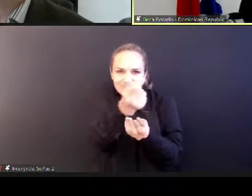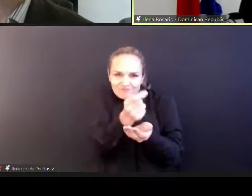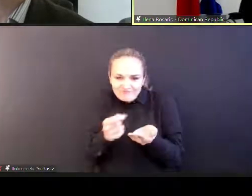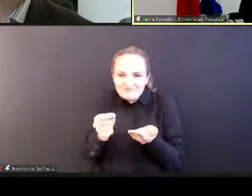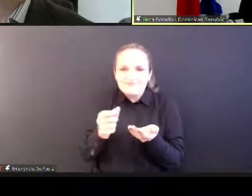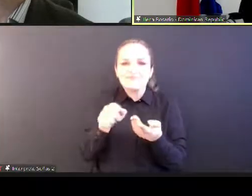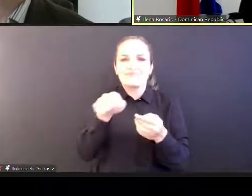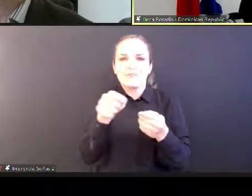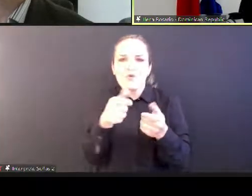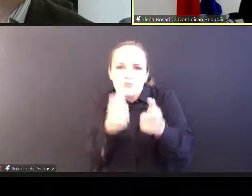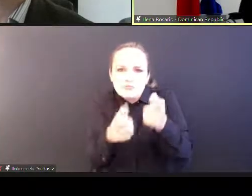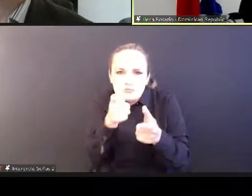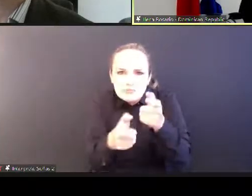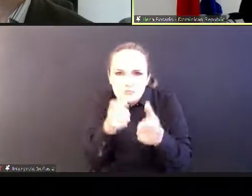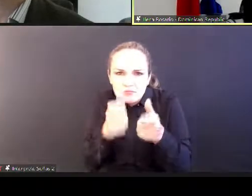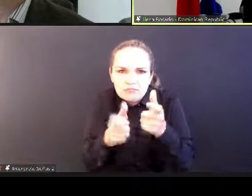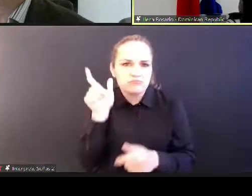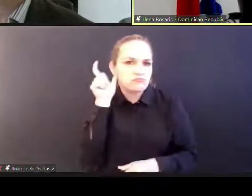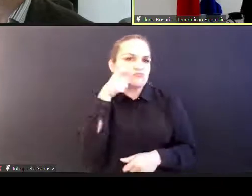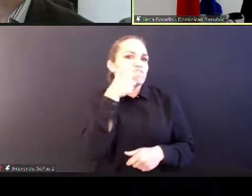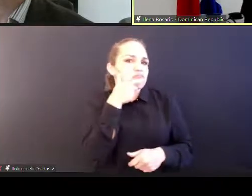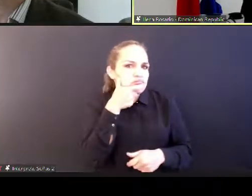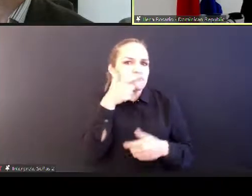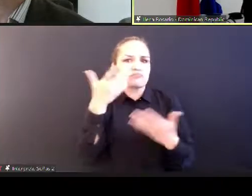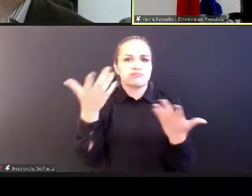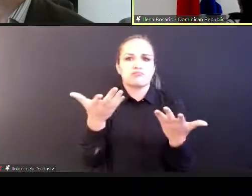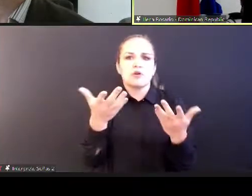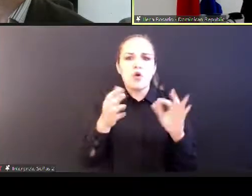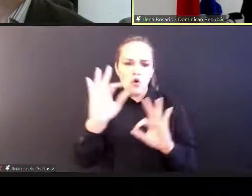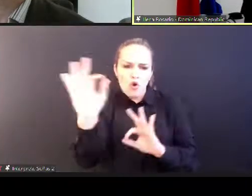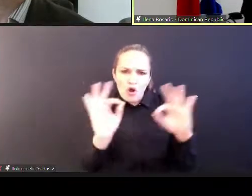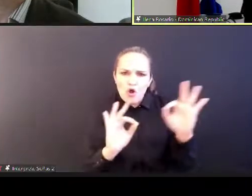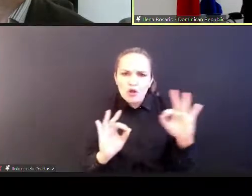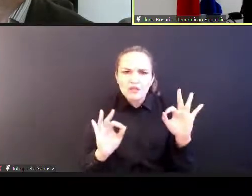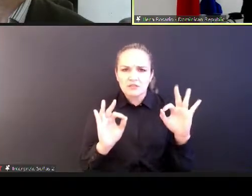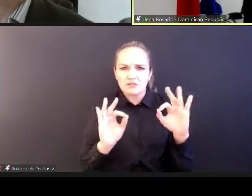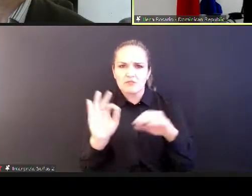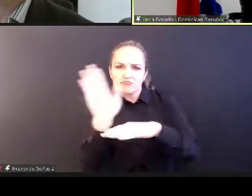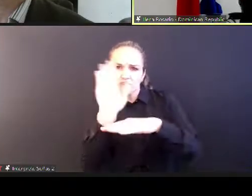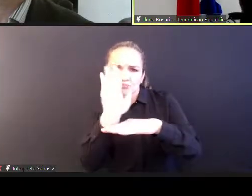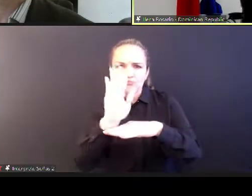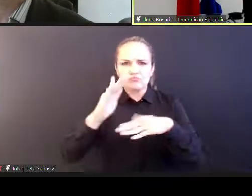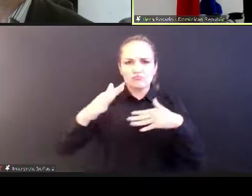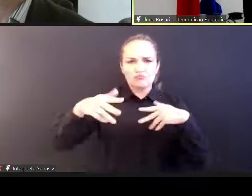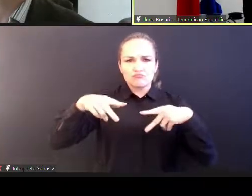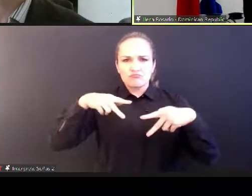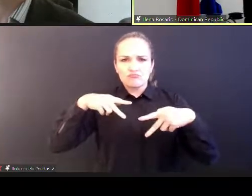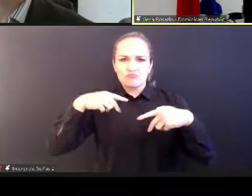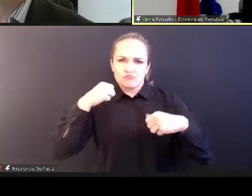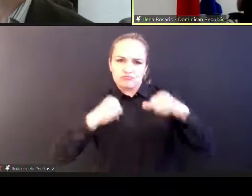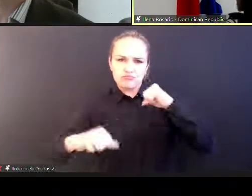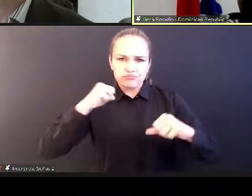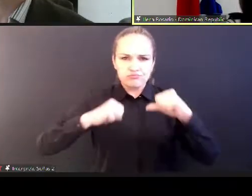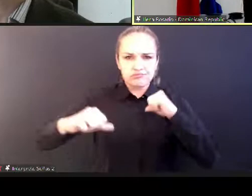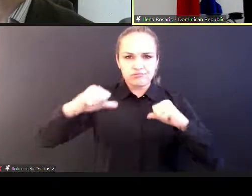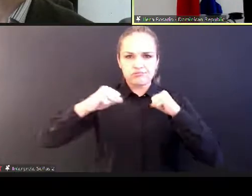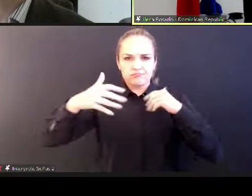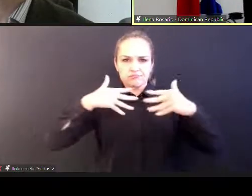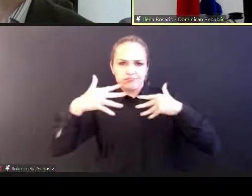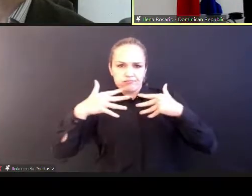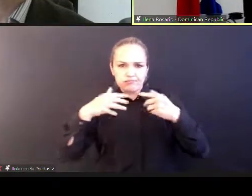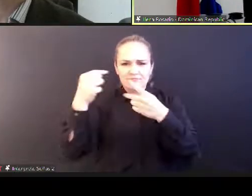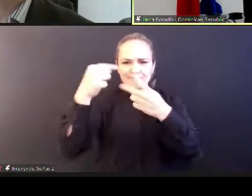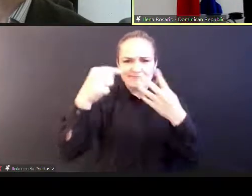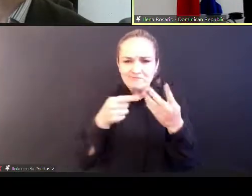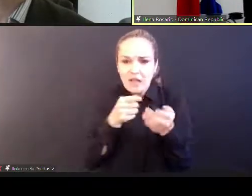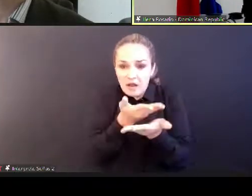videojuegos, call centers y BPOs, servicios logísticos, artes visuales, artes escénicas, música y todo el servicio